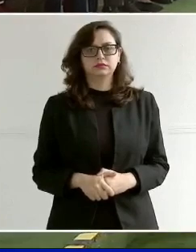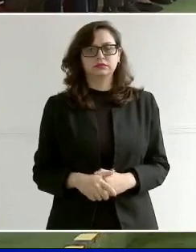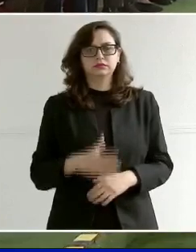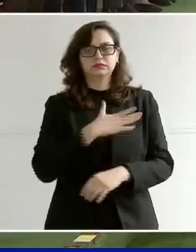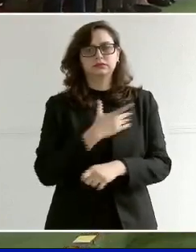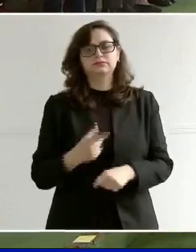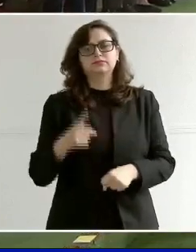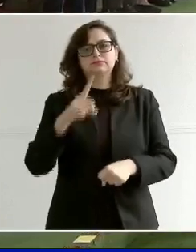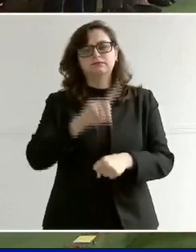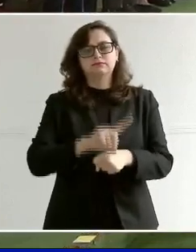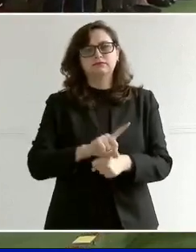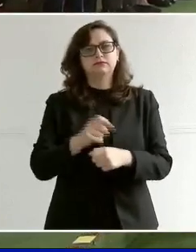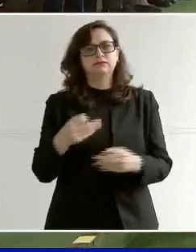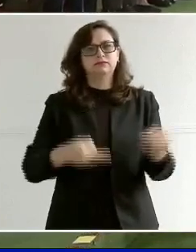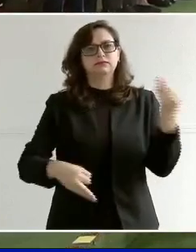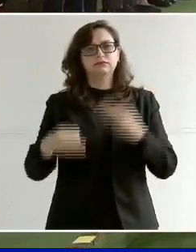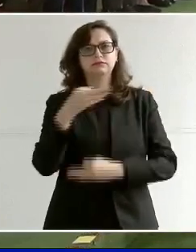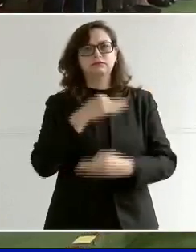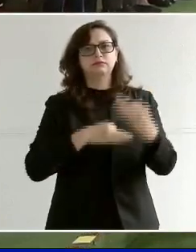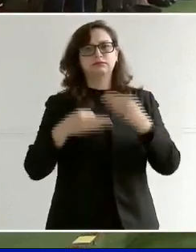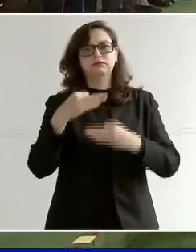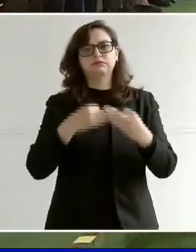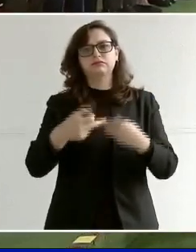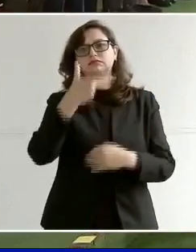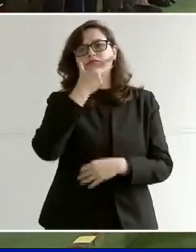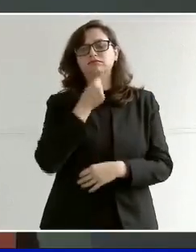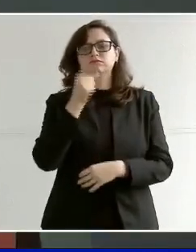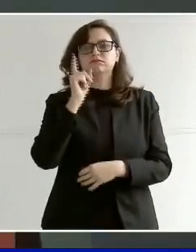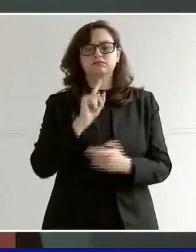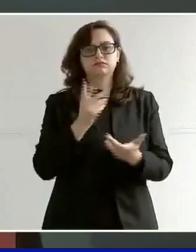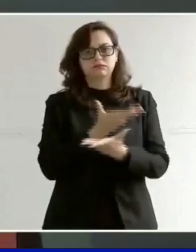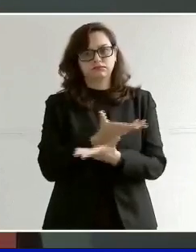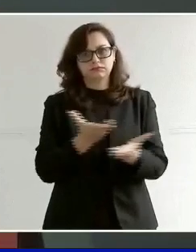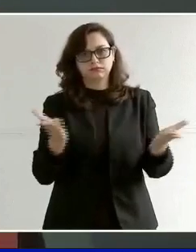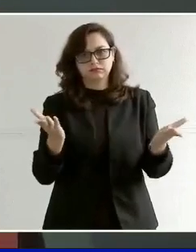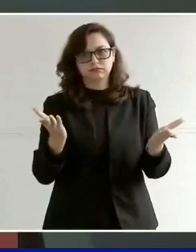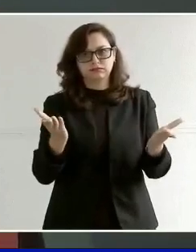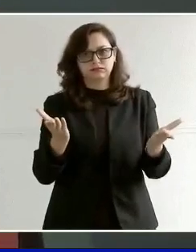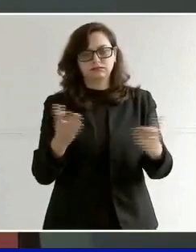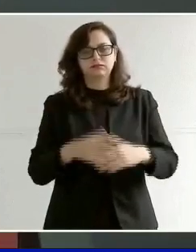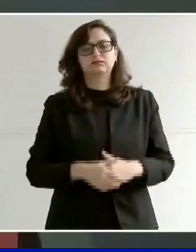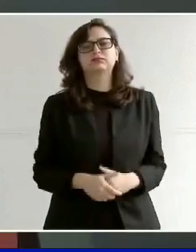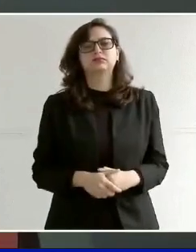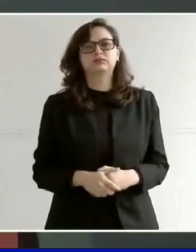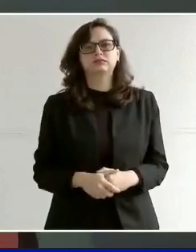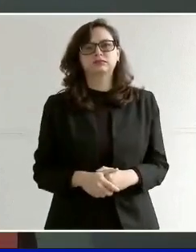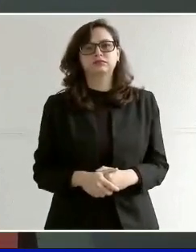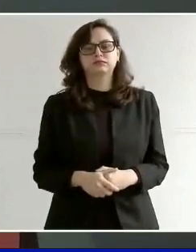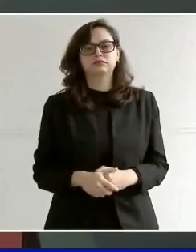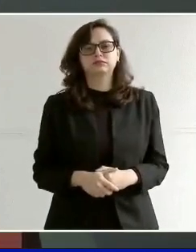Buenos días a todas, a todos y todes.